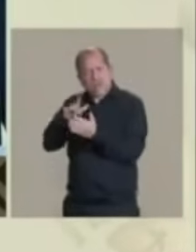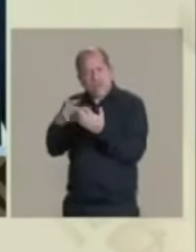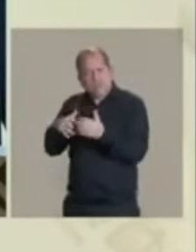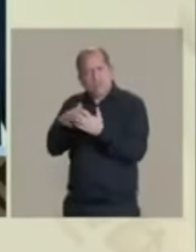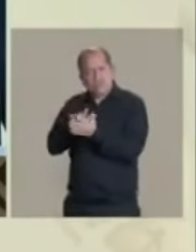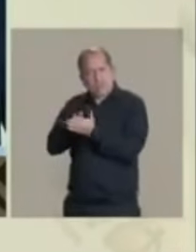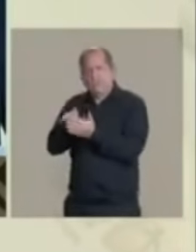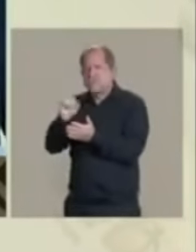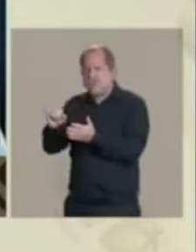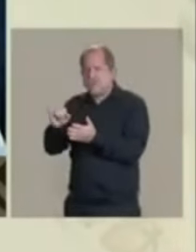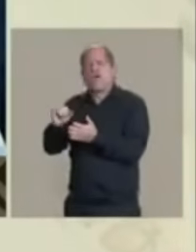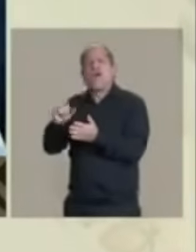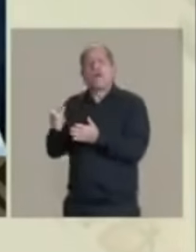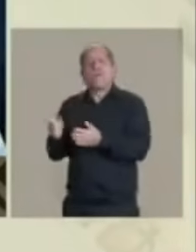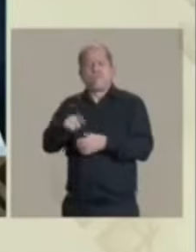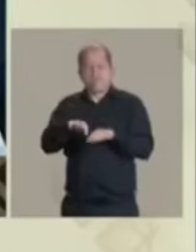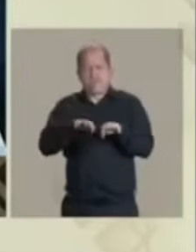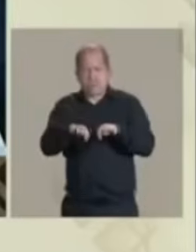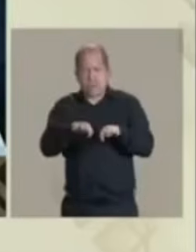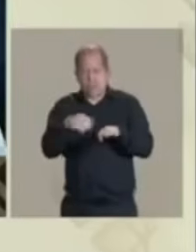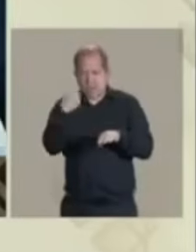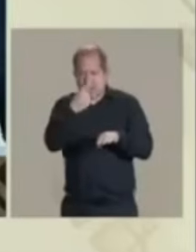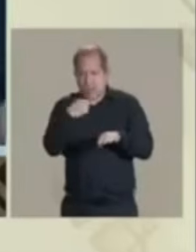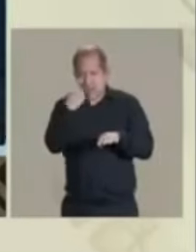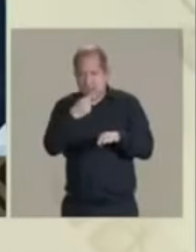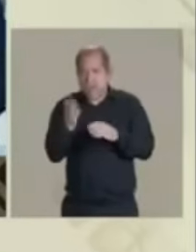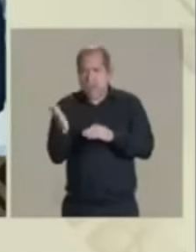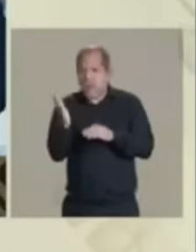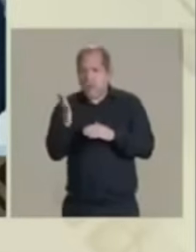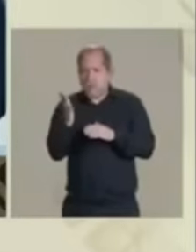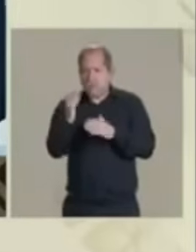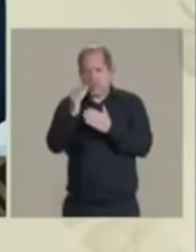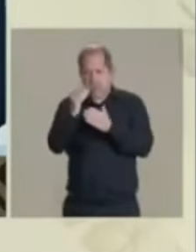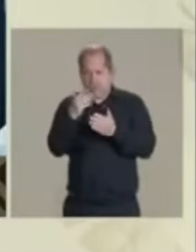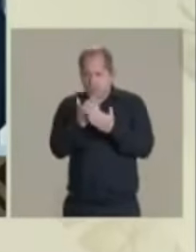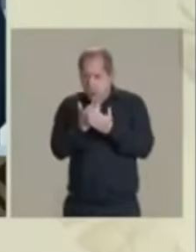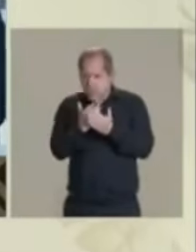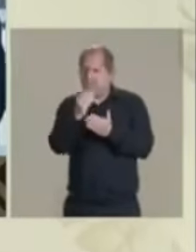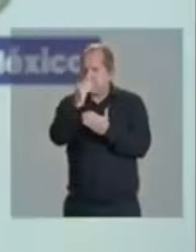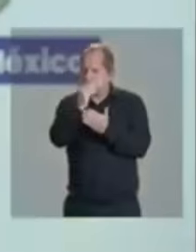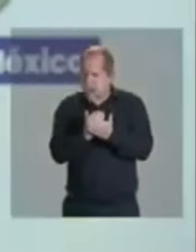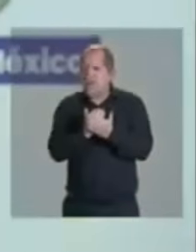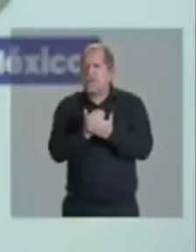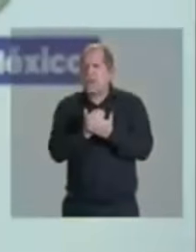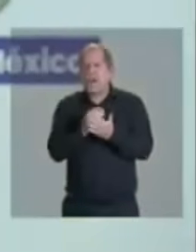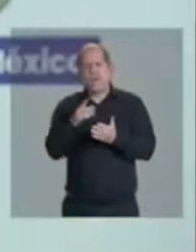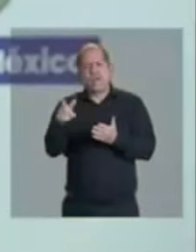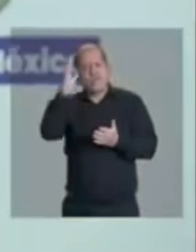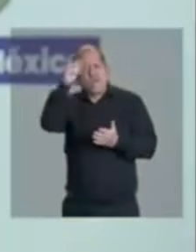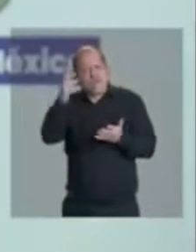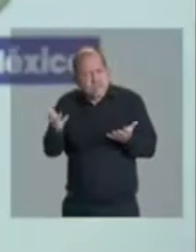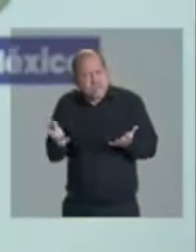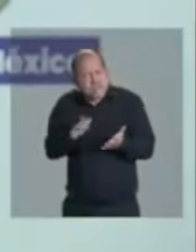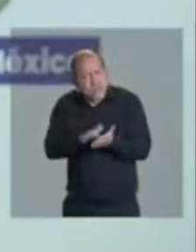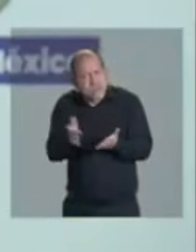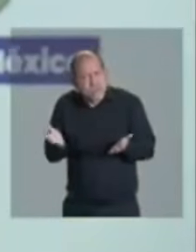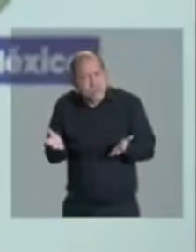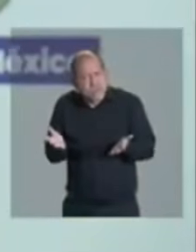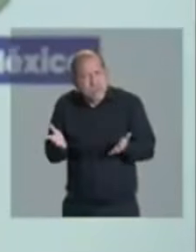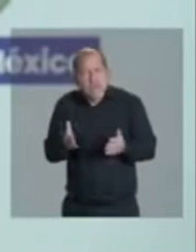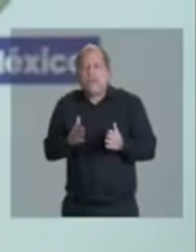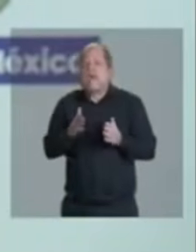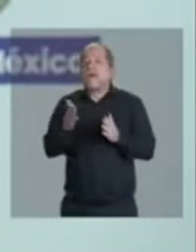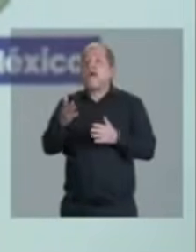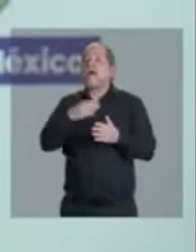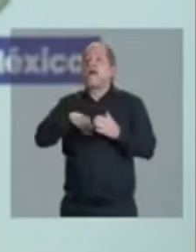querer bajar la jornada laboral. Bueno, candidata Sheinbaum. Sí. La única que ha disminuido la